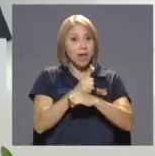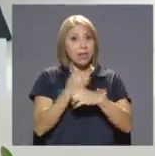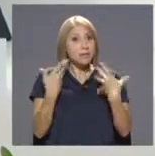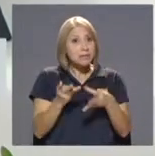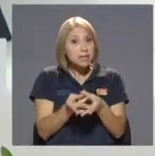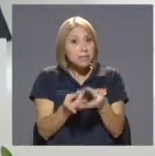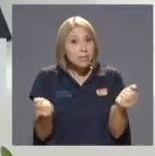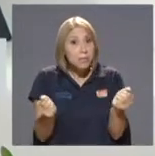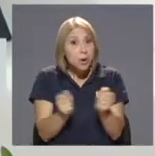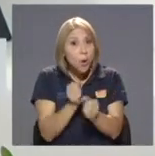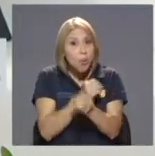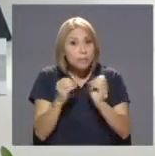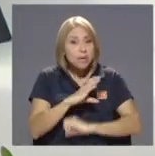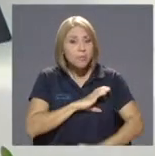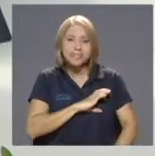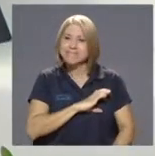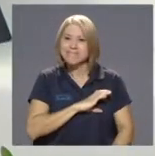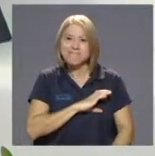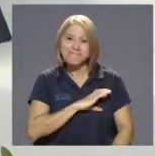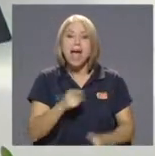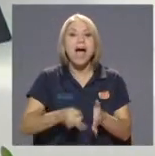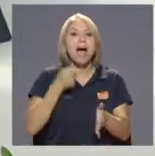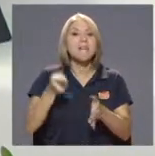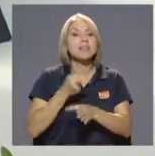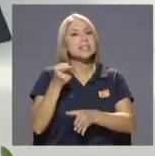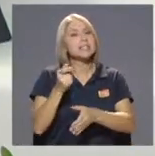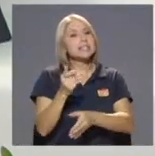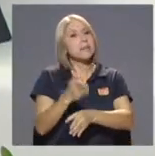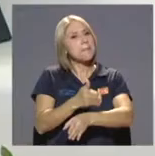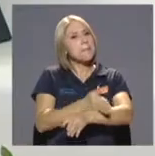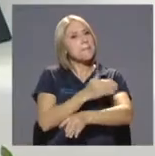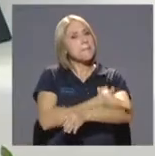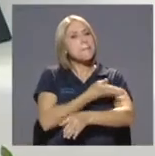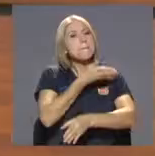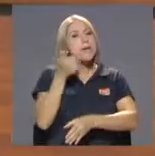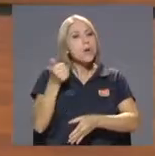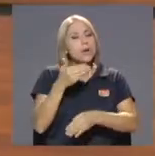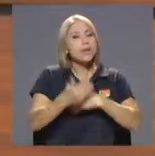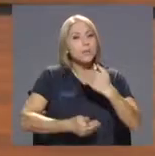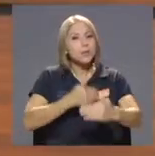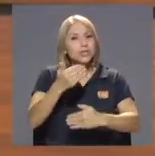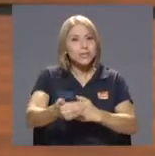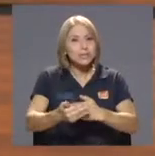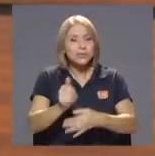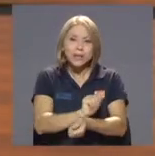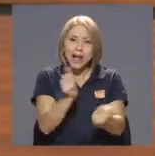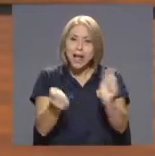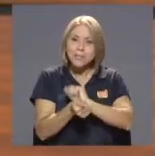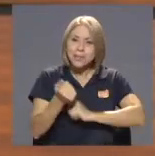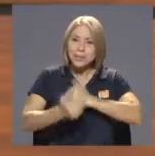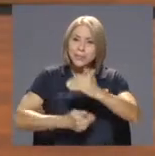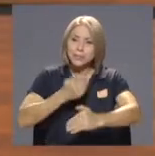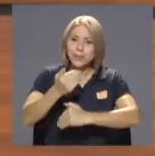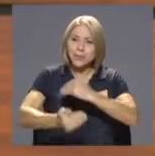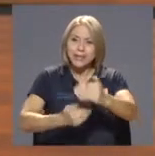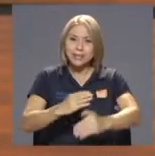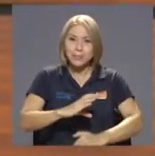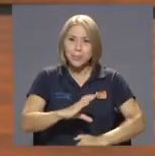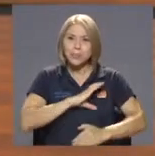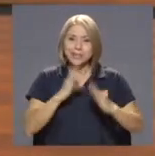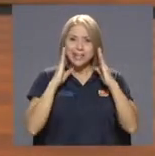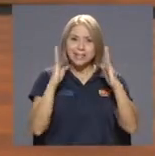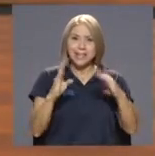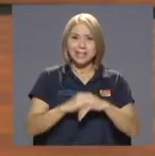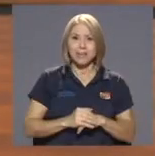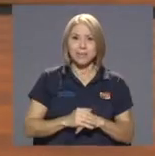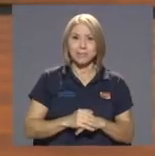A veces es cambiando, mejorando los procesos como la policía atiende esa parte del país. Y este es un punto importante porque abrir